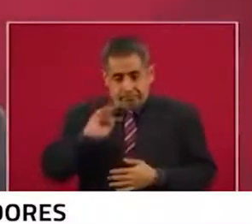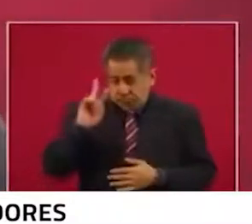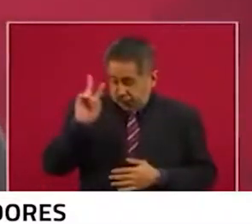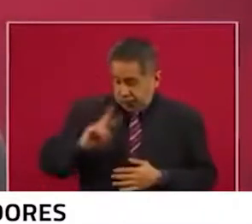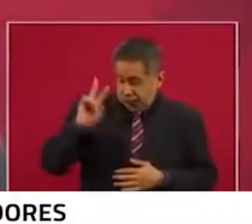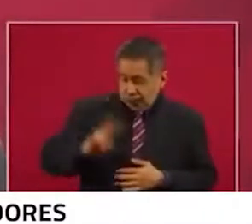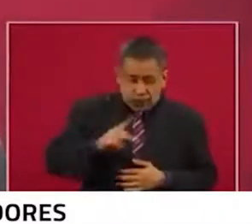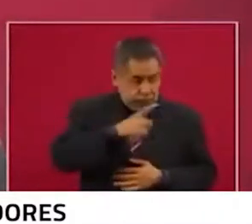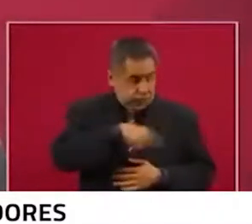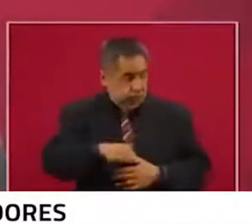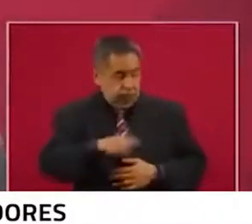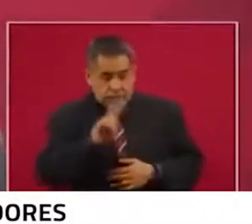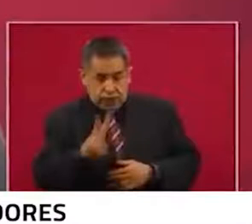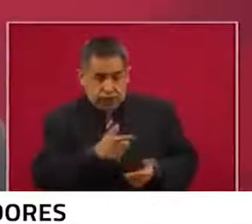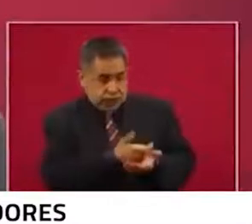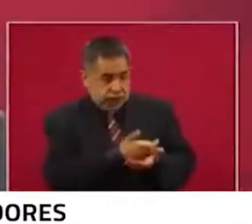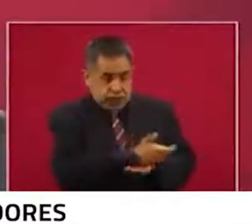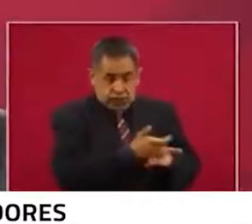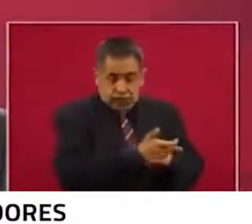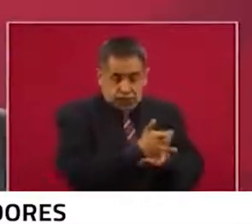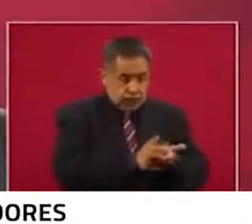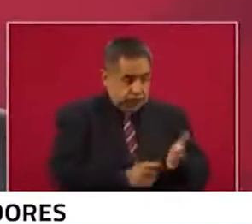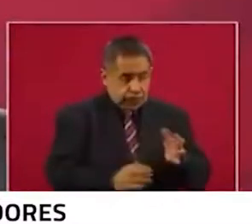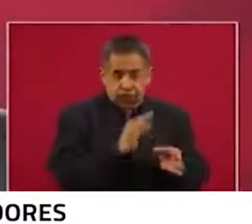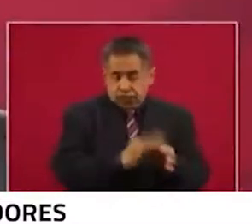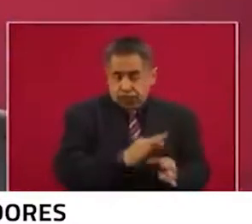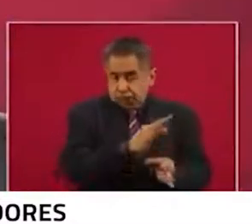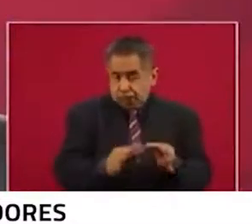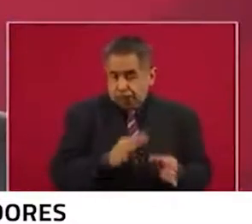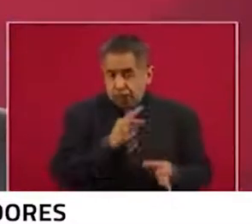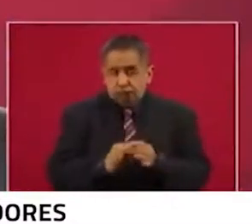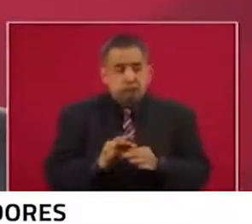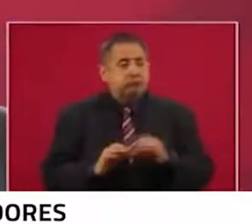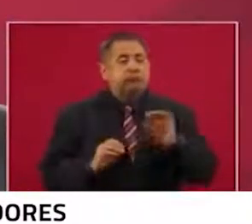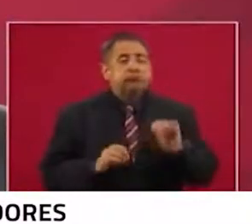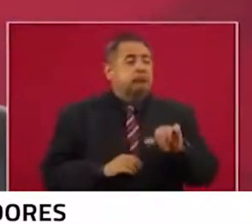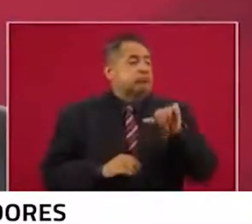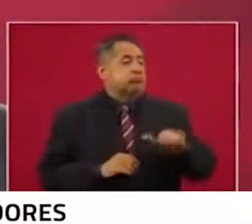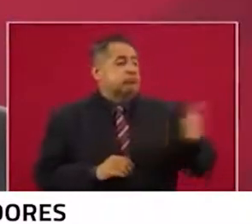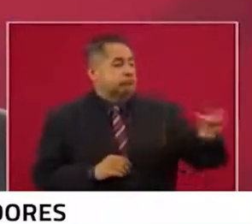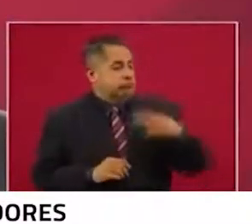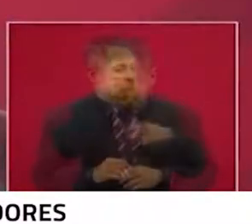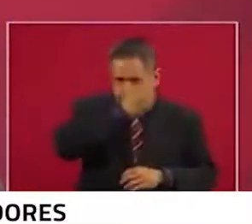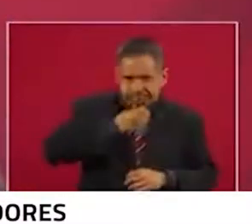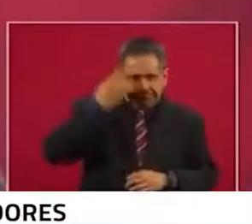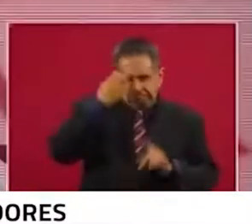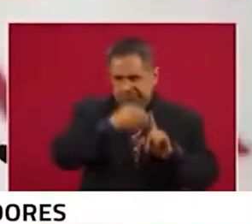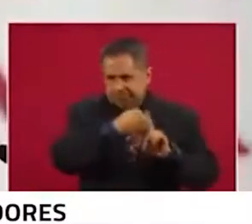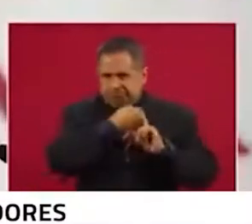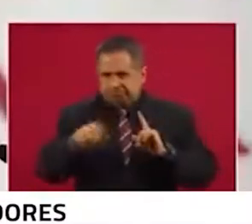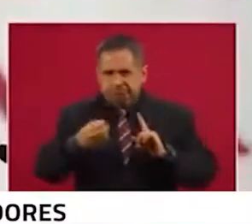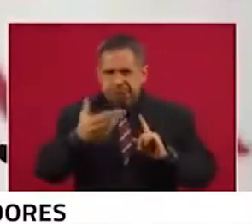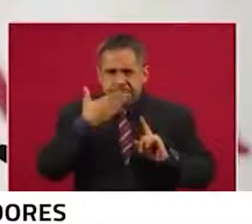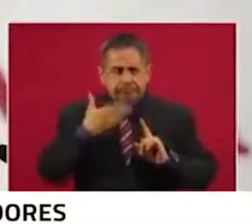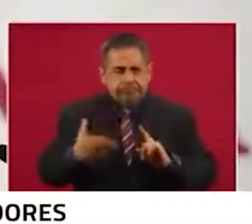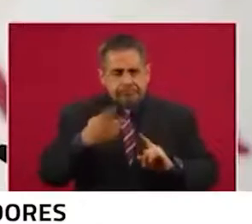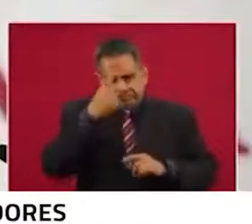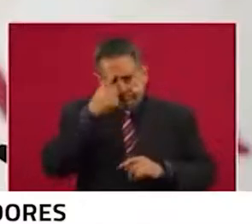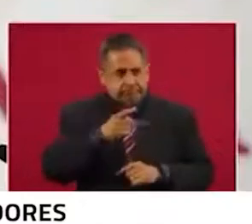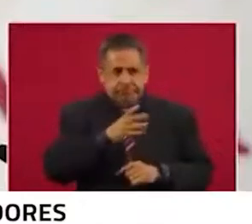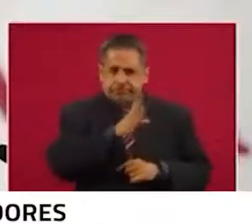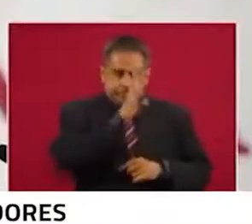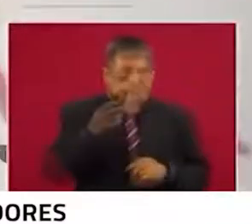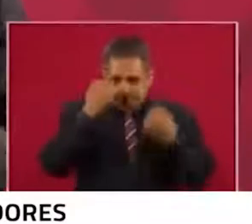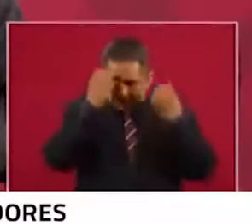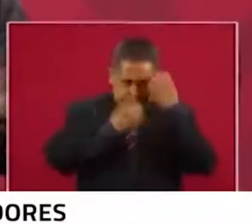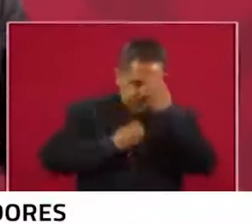personas son las que deben de recibir ese apoyo y que se entregue de manera